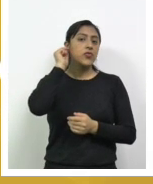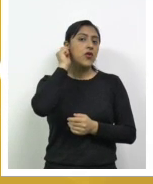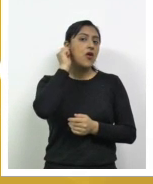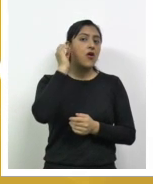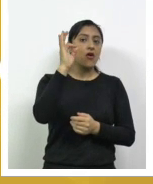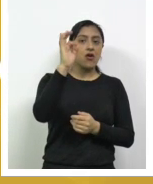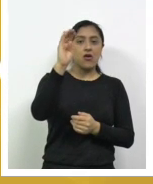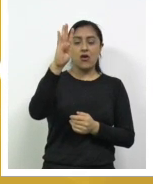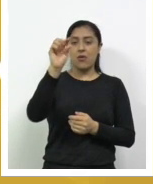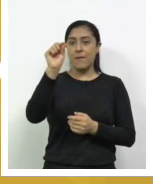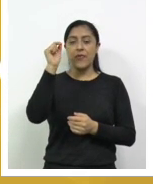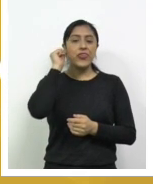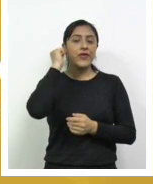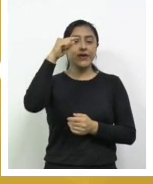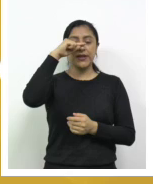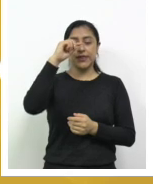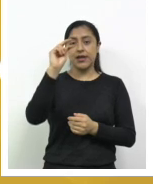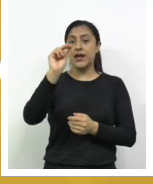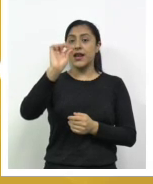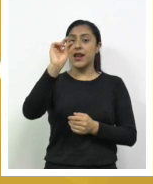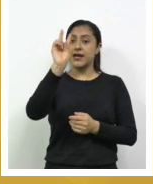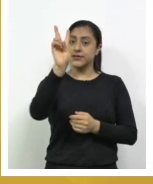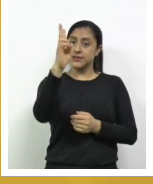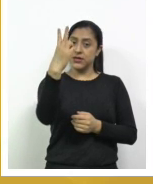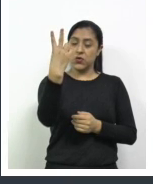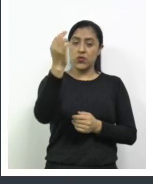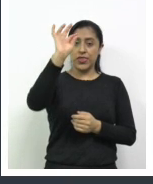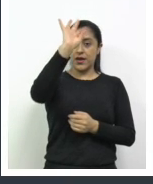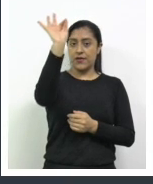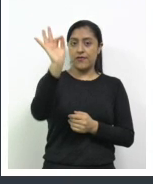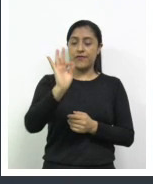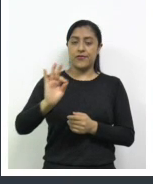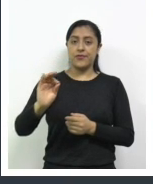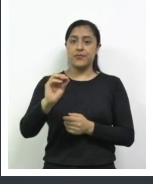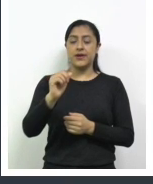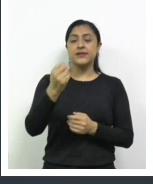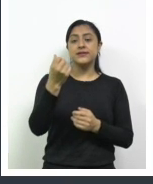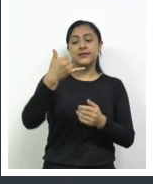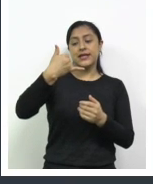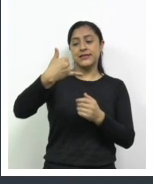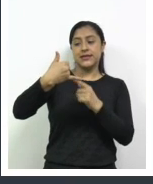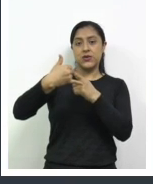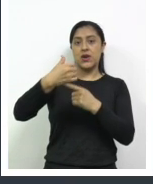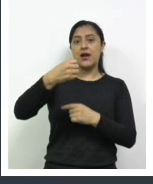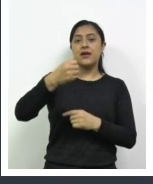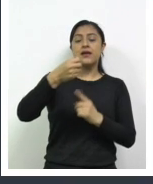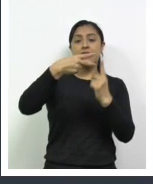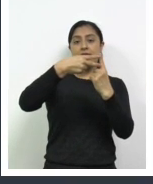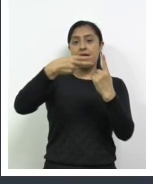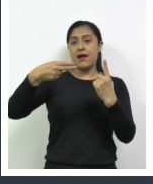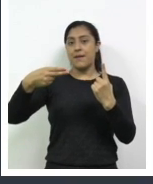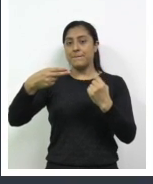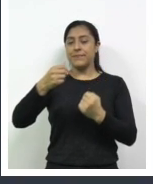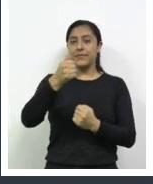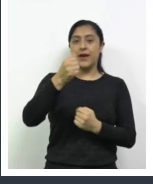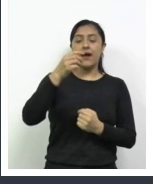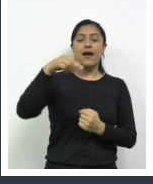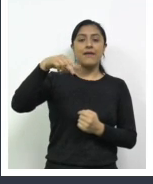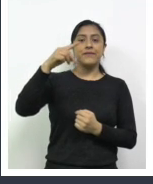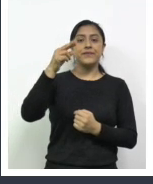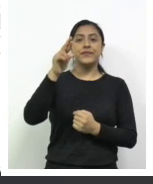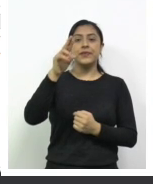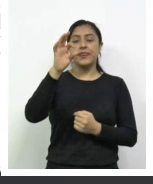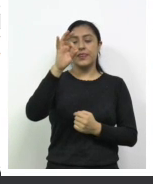www.ready.gov punto gt la segunda opción es a través de la aplicación para android renap s en